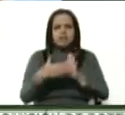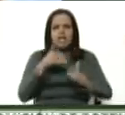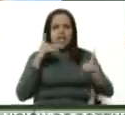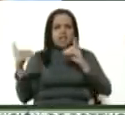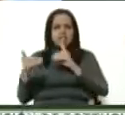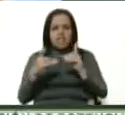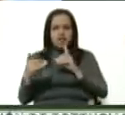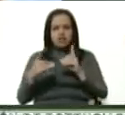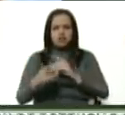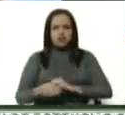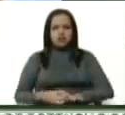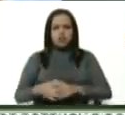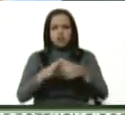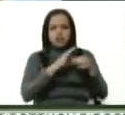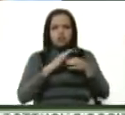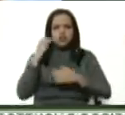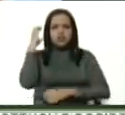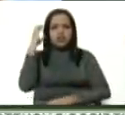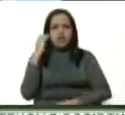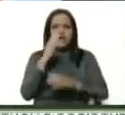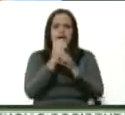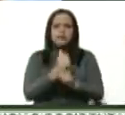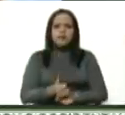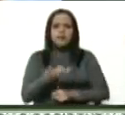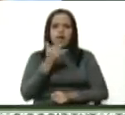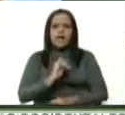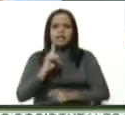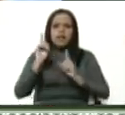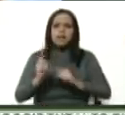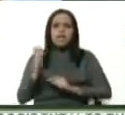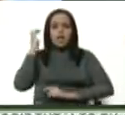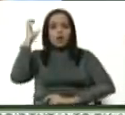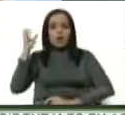esperamos pues que haya también gestos de Europa